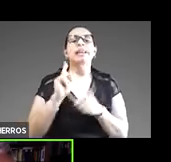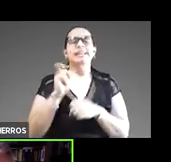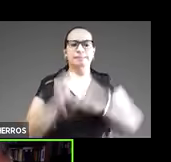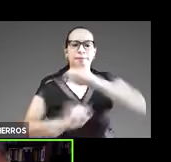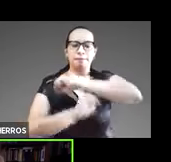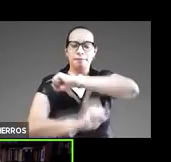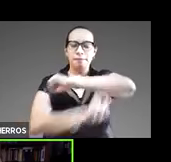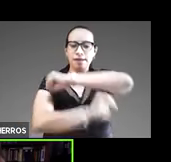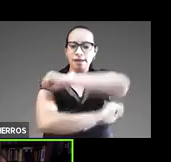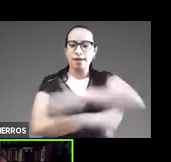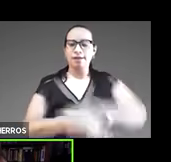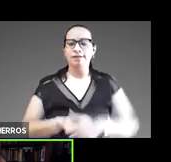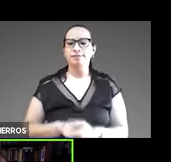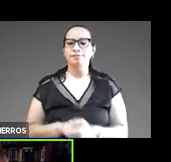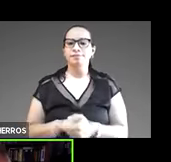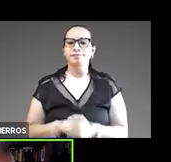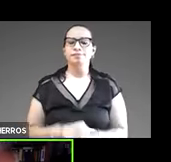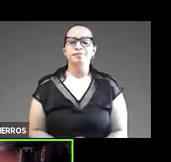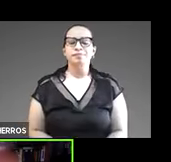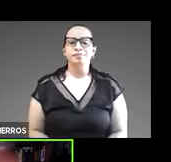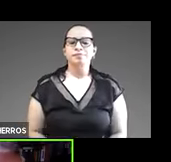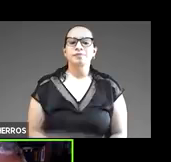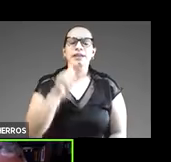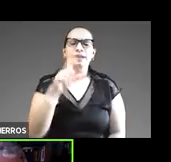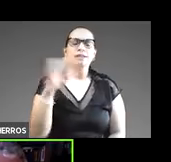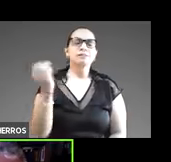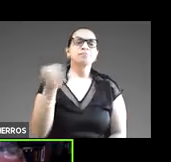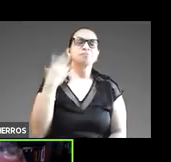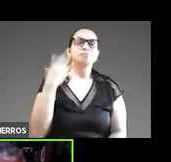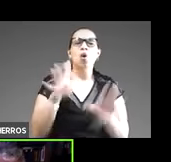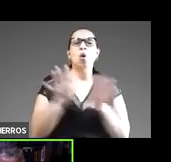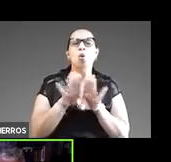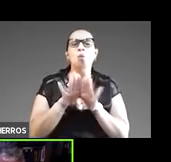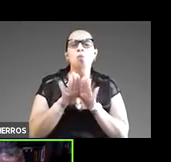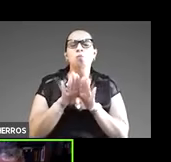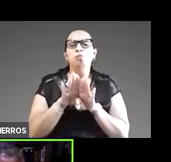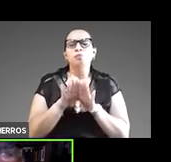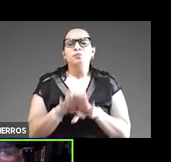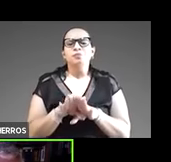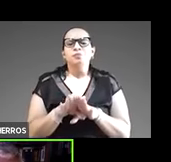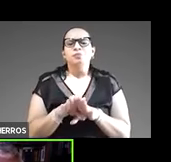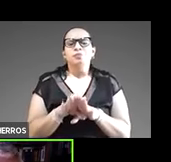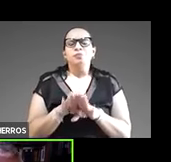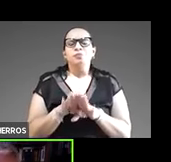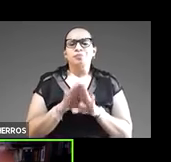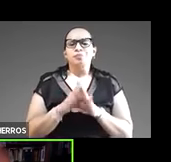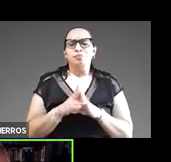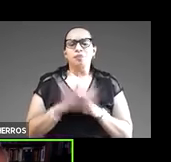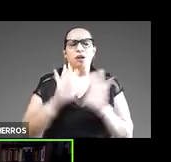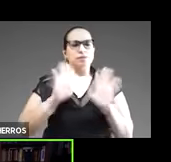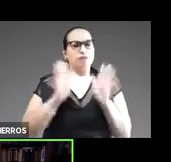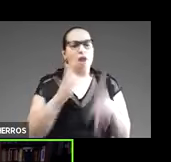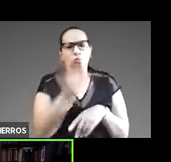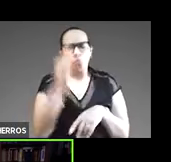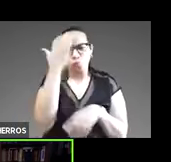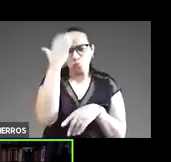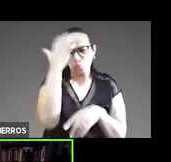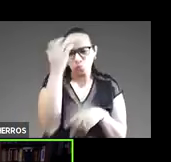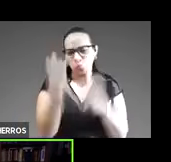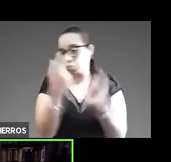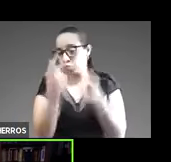que es una exposición sintética. Ya muchas personas conocen